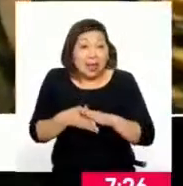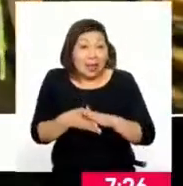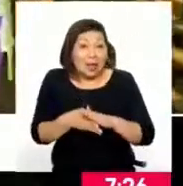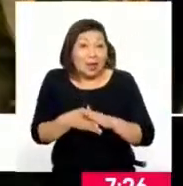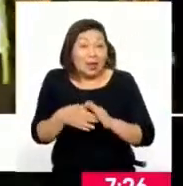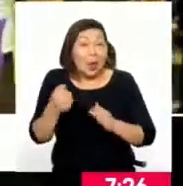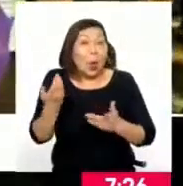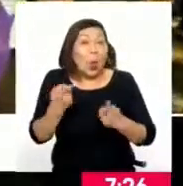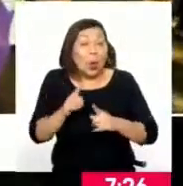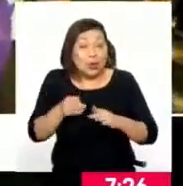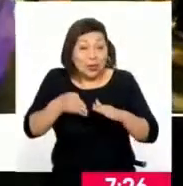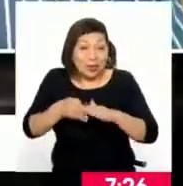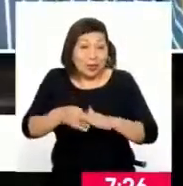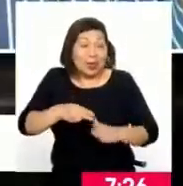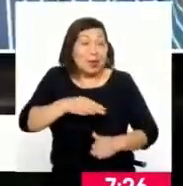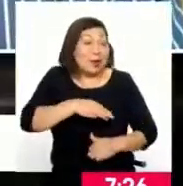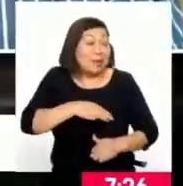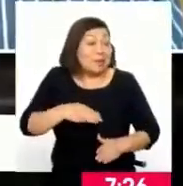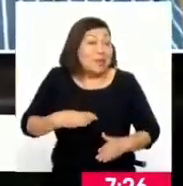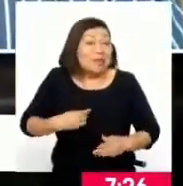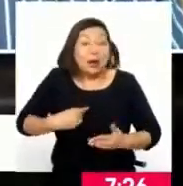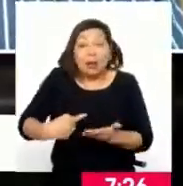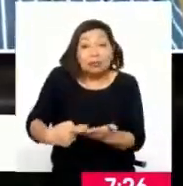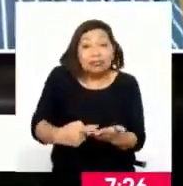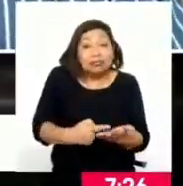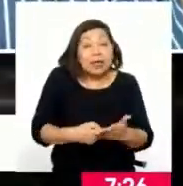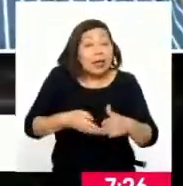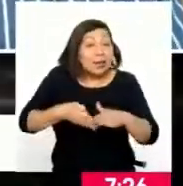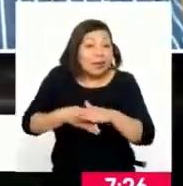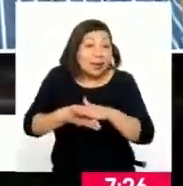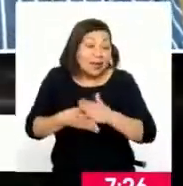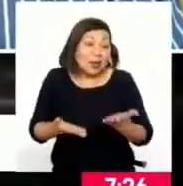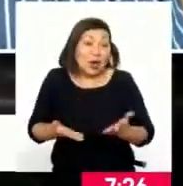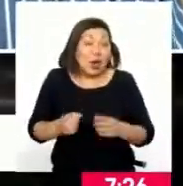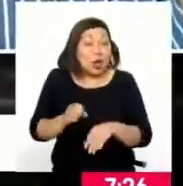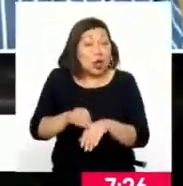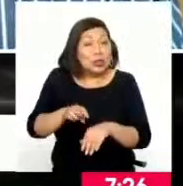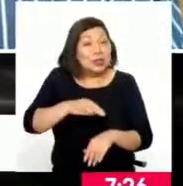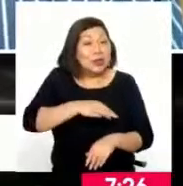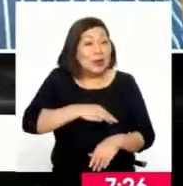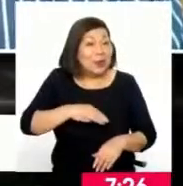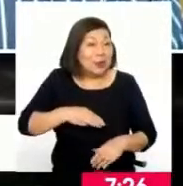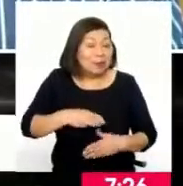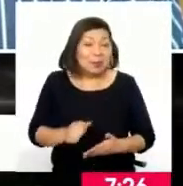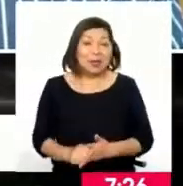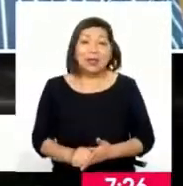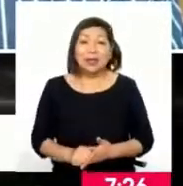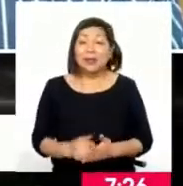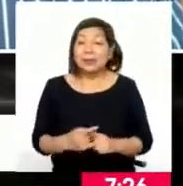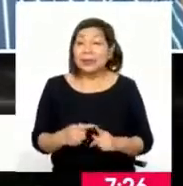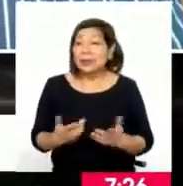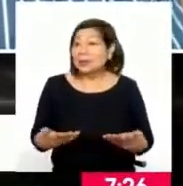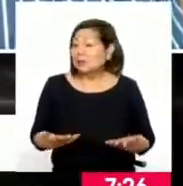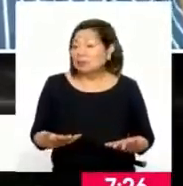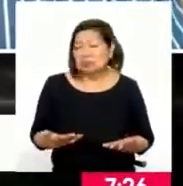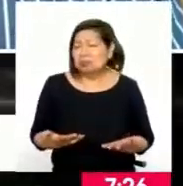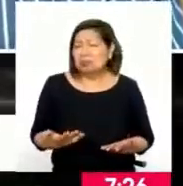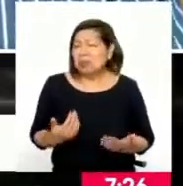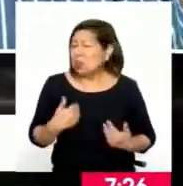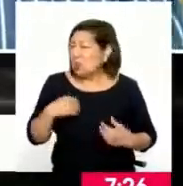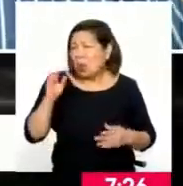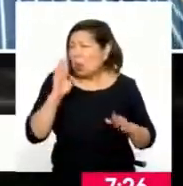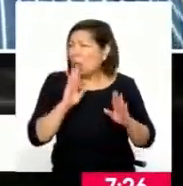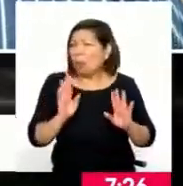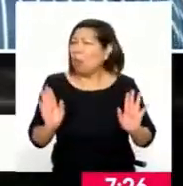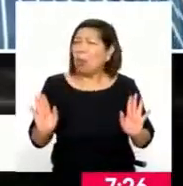del poder, no saben nuestros debates al interior del Consejo de Ministros. La realidad es que no me